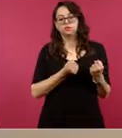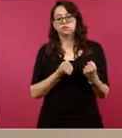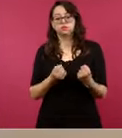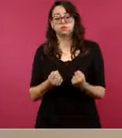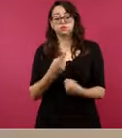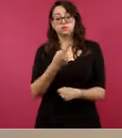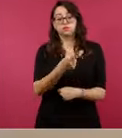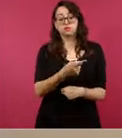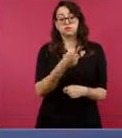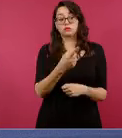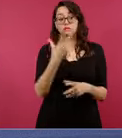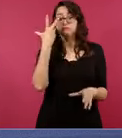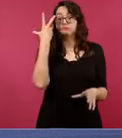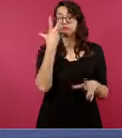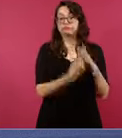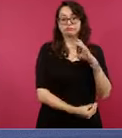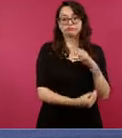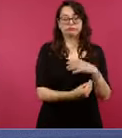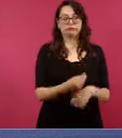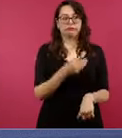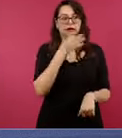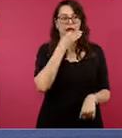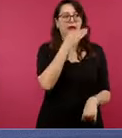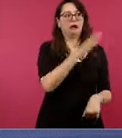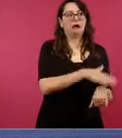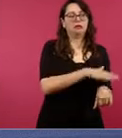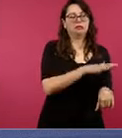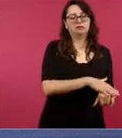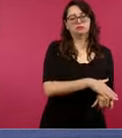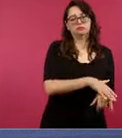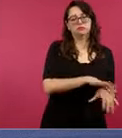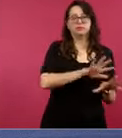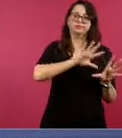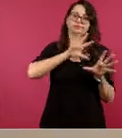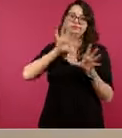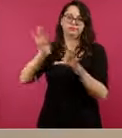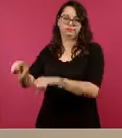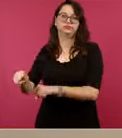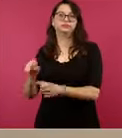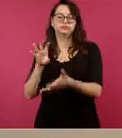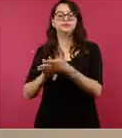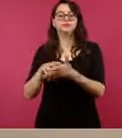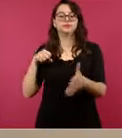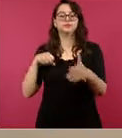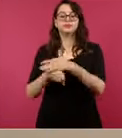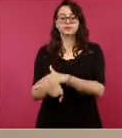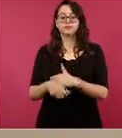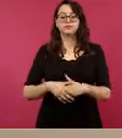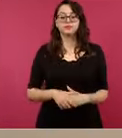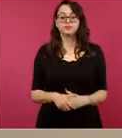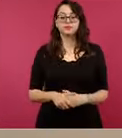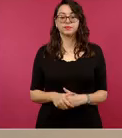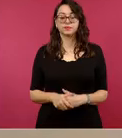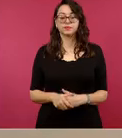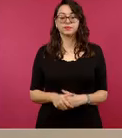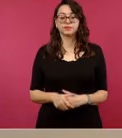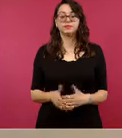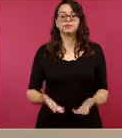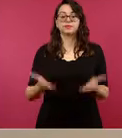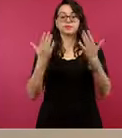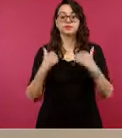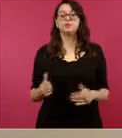logró escapar y pedir ayuda y fue como se dio la detención de Jesús Candelario. Adelante. Esta sentencia de 25 años